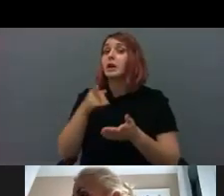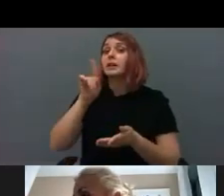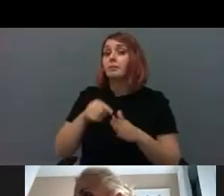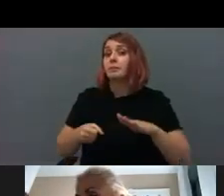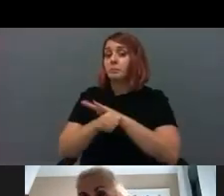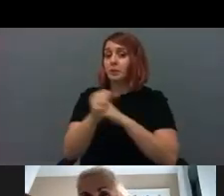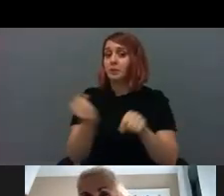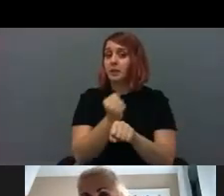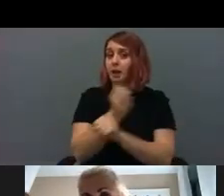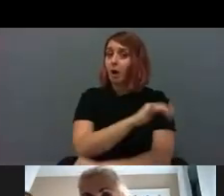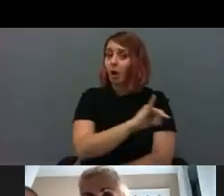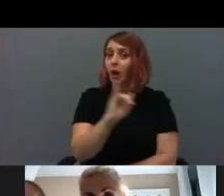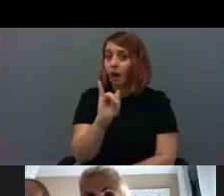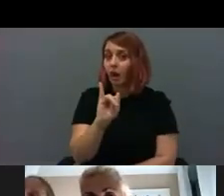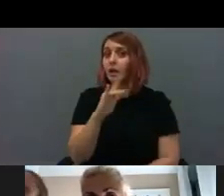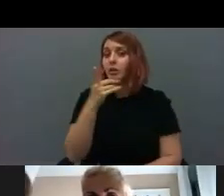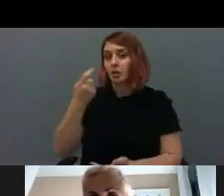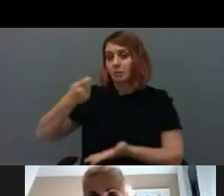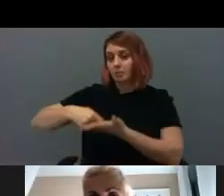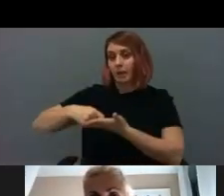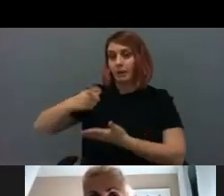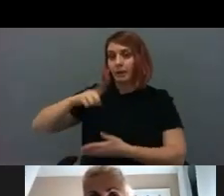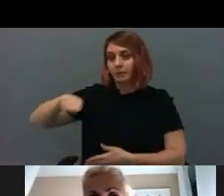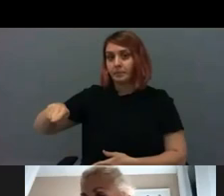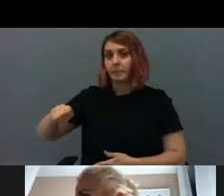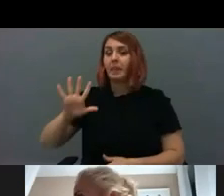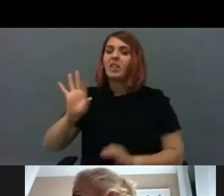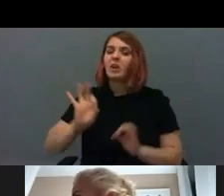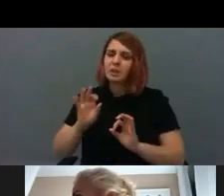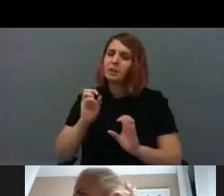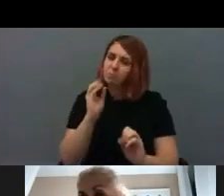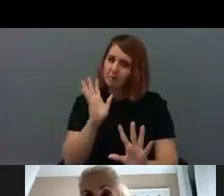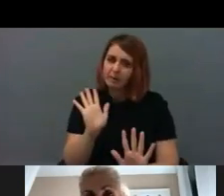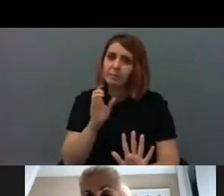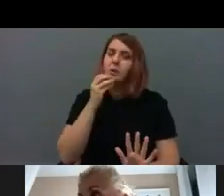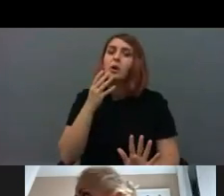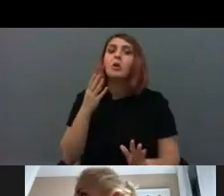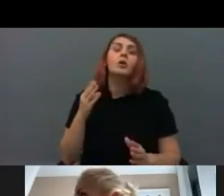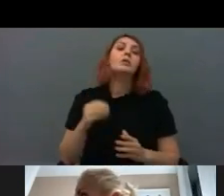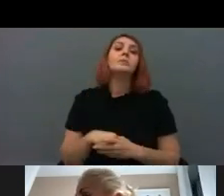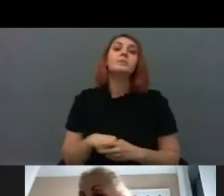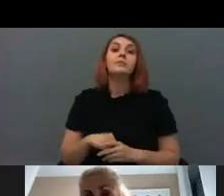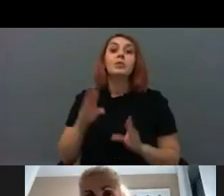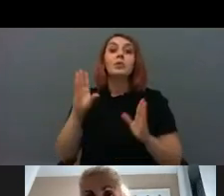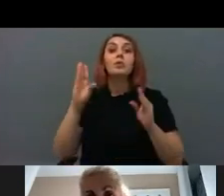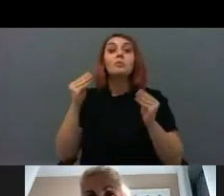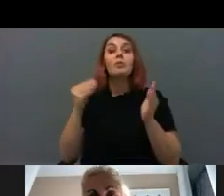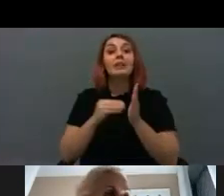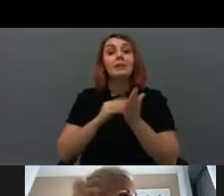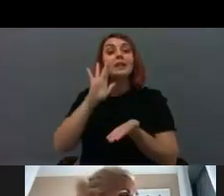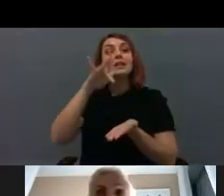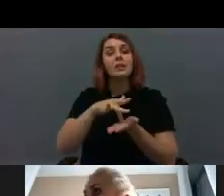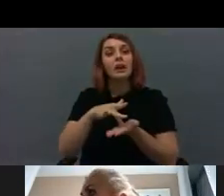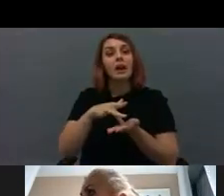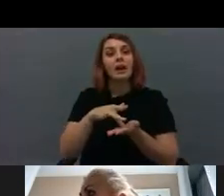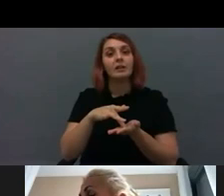insertados laboralmente y estáis remunerados en un 5% tan solo, pero hay muchas veces que se hace trabajo y no se